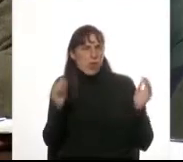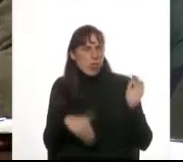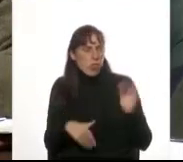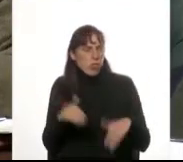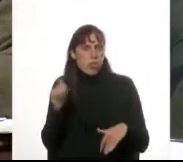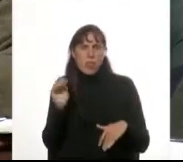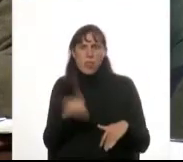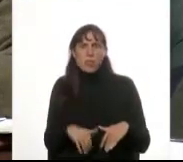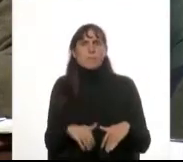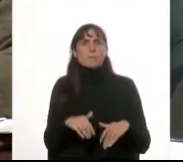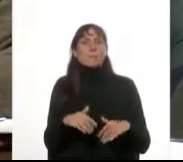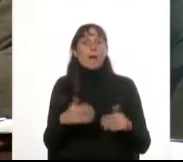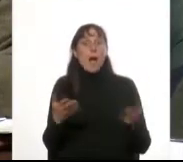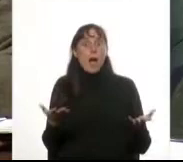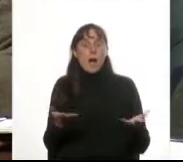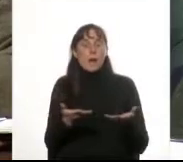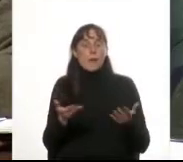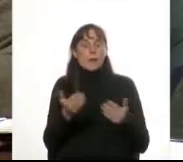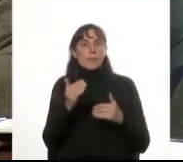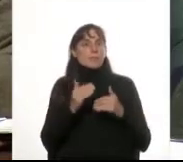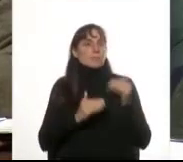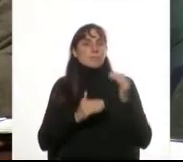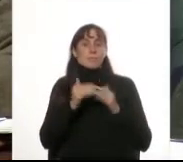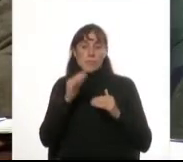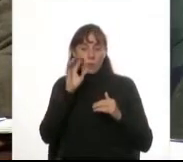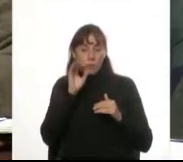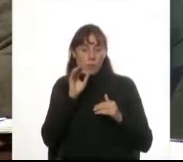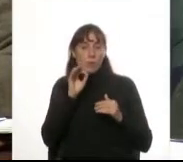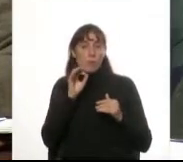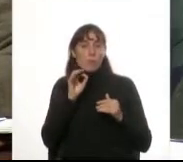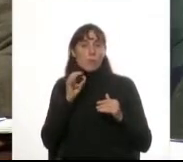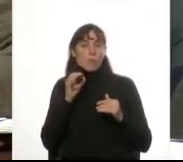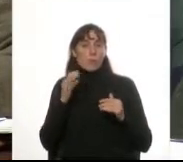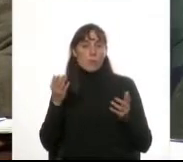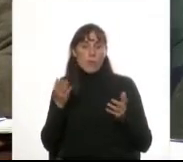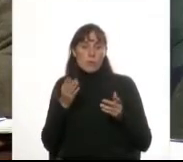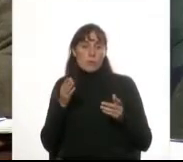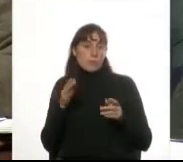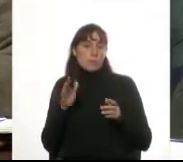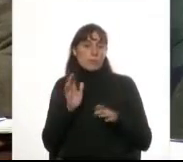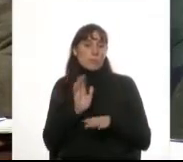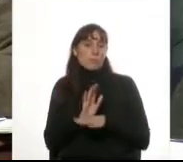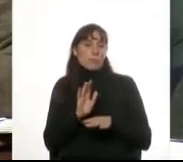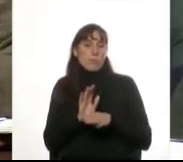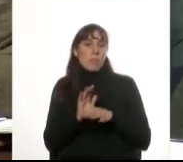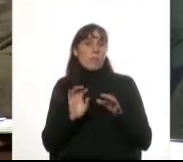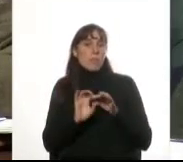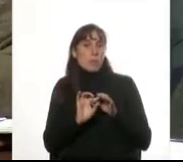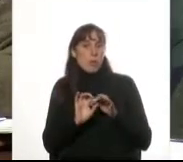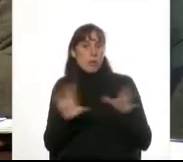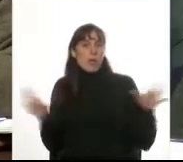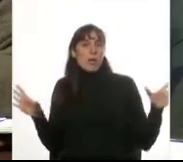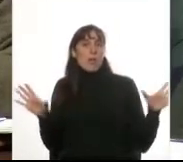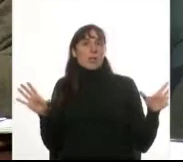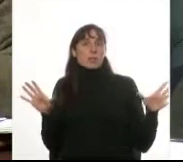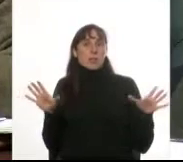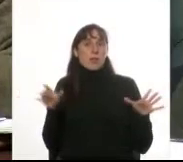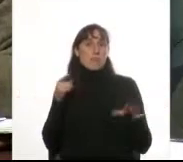Se está construyendo boomerang contra la democracia liberal.